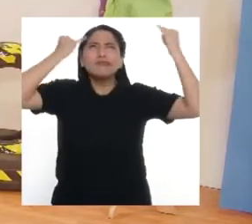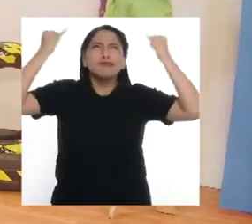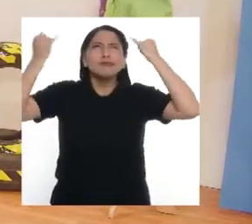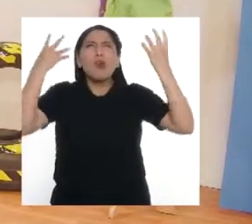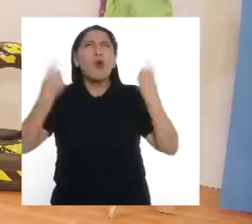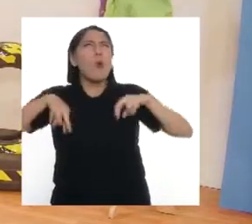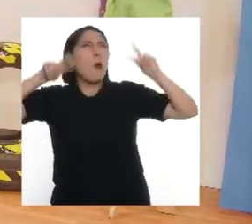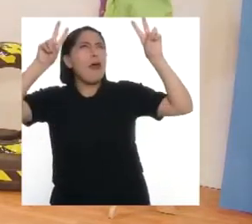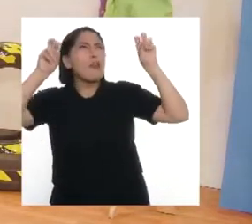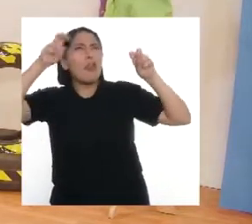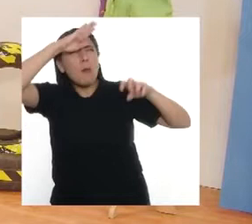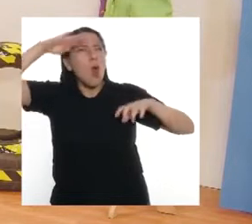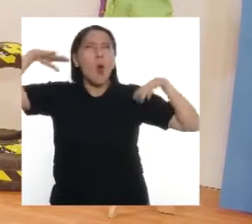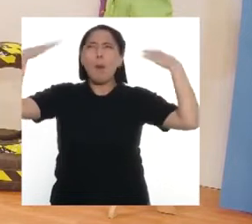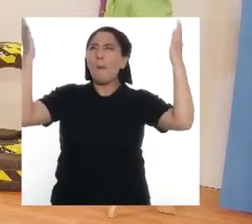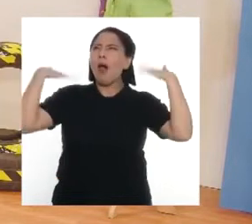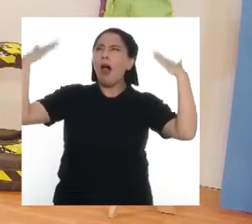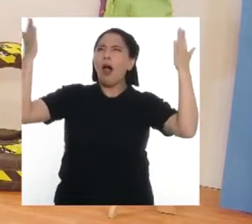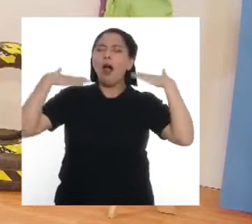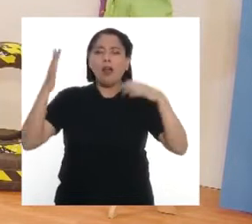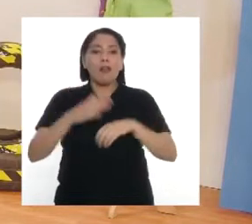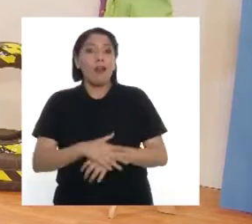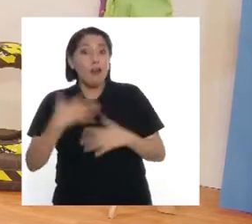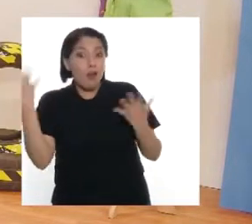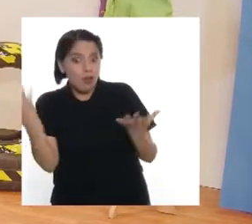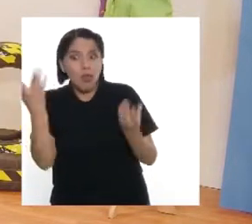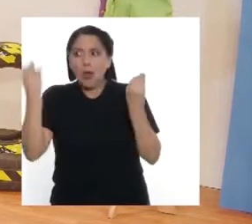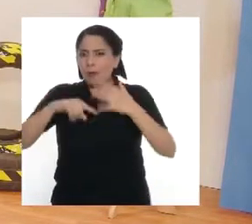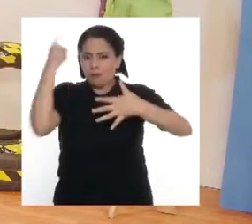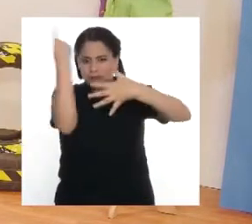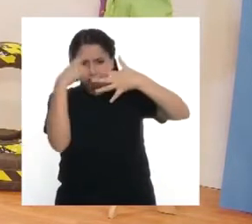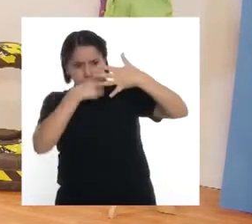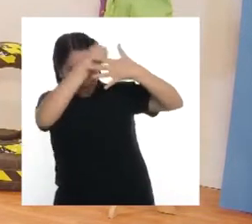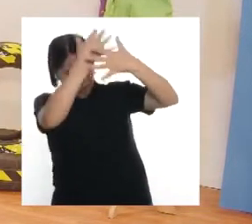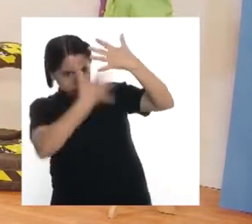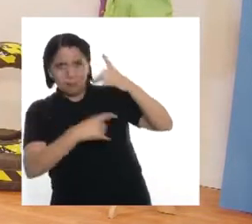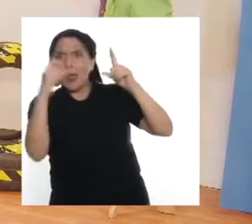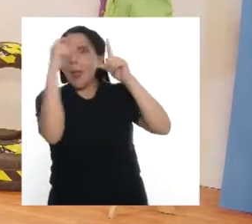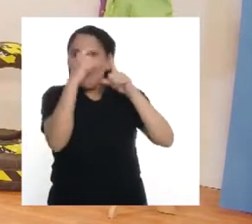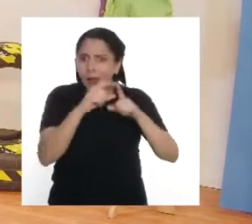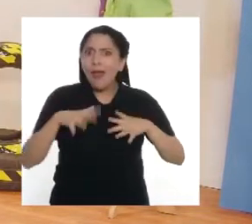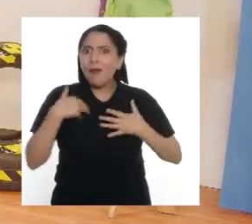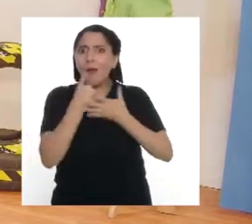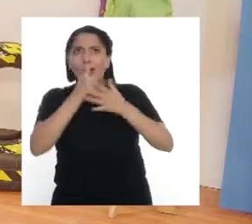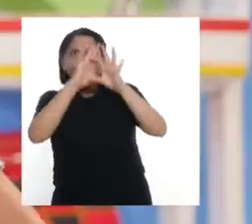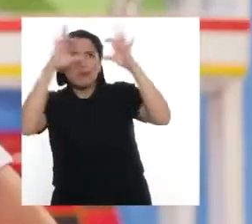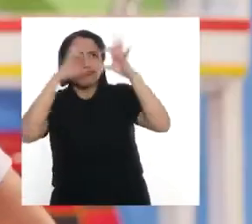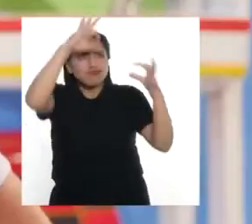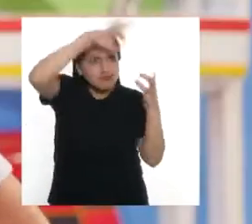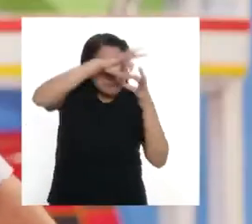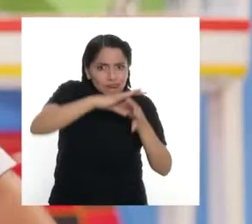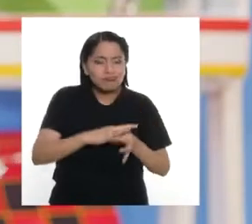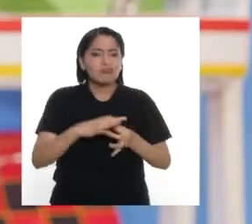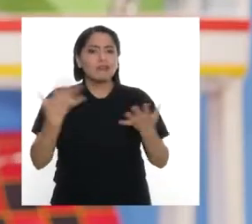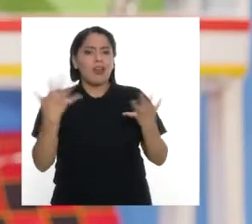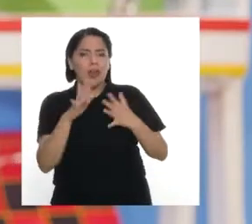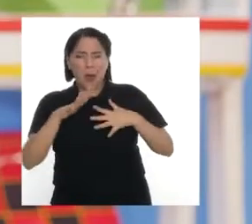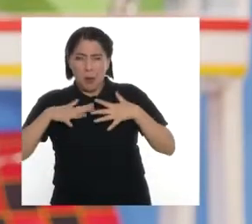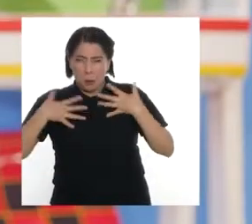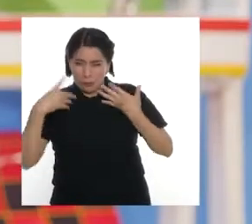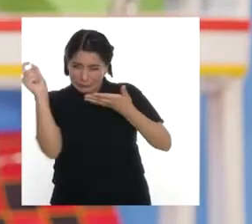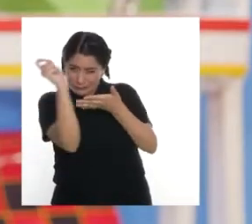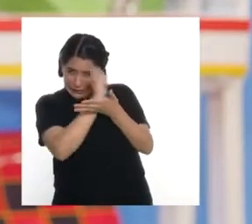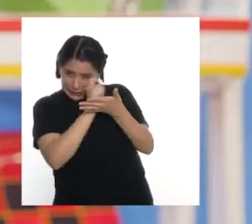ideas rápidas con palabras que tengan que ver con el verano. Así tendremos distintas palabras para usar en las rimas del rap. ¿Las